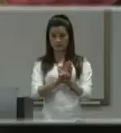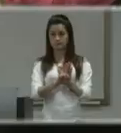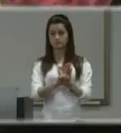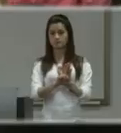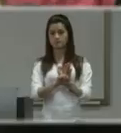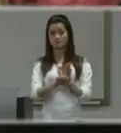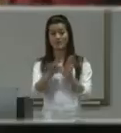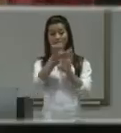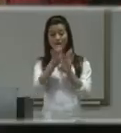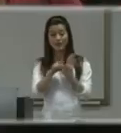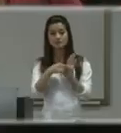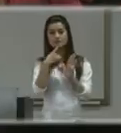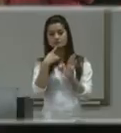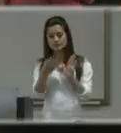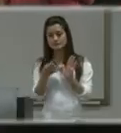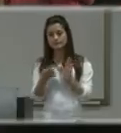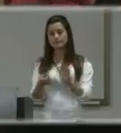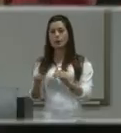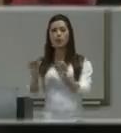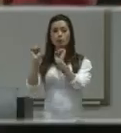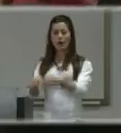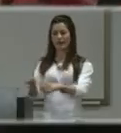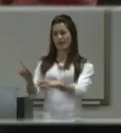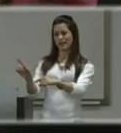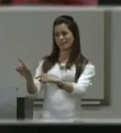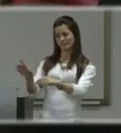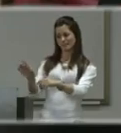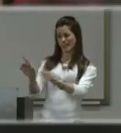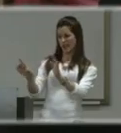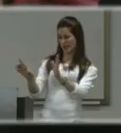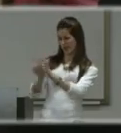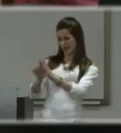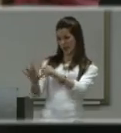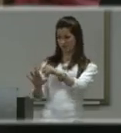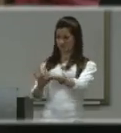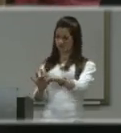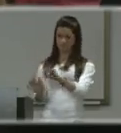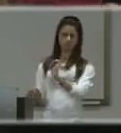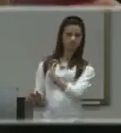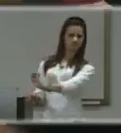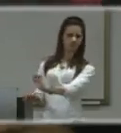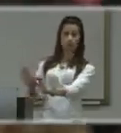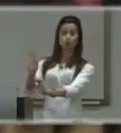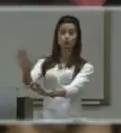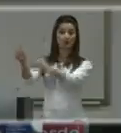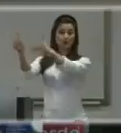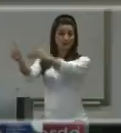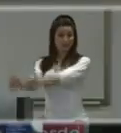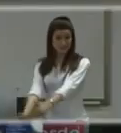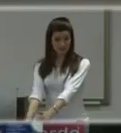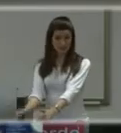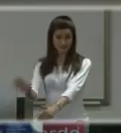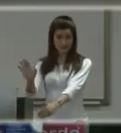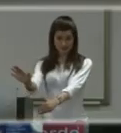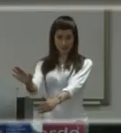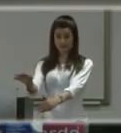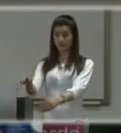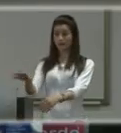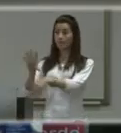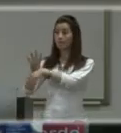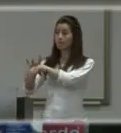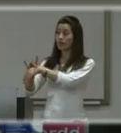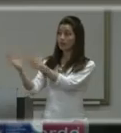las leyes aún contemplan la figura de interdicción basada en concepciones de la discapacidad, concepciones asistencialistas o